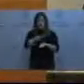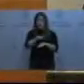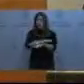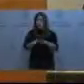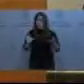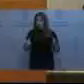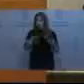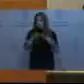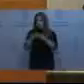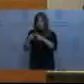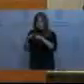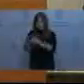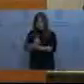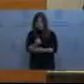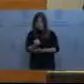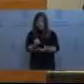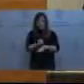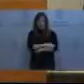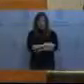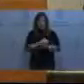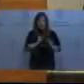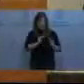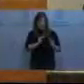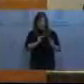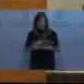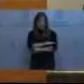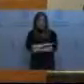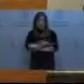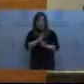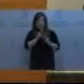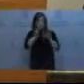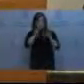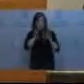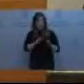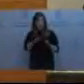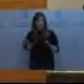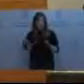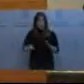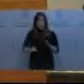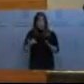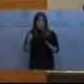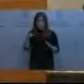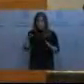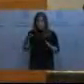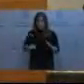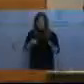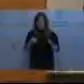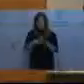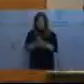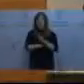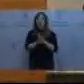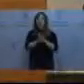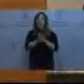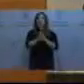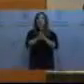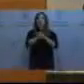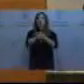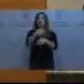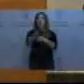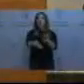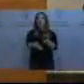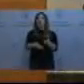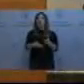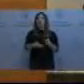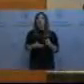Desde luego, su Gobierno, el Gobierno que usted preside, es continuista, no ha